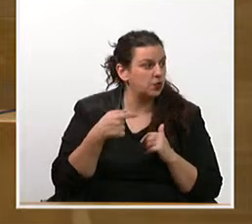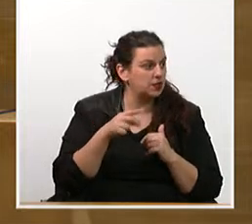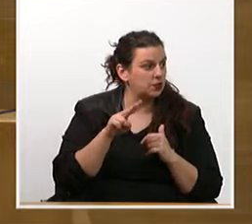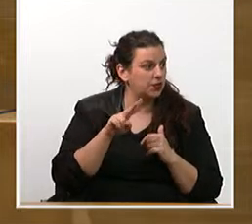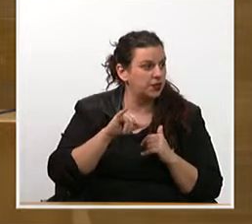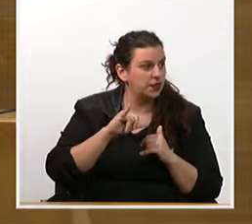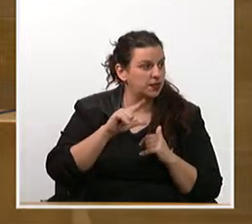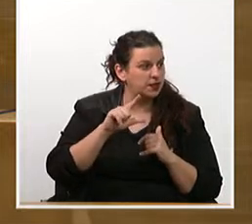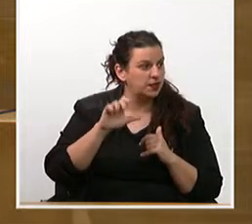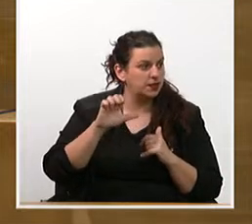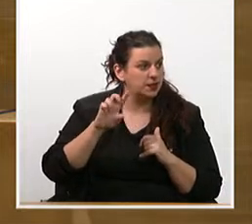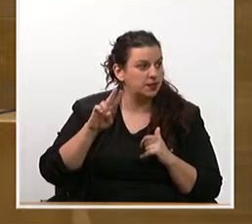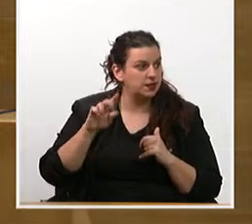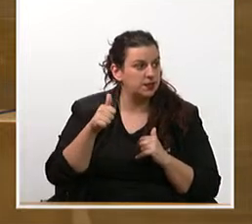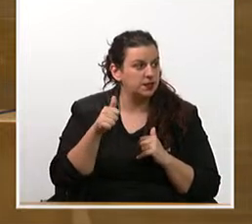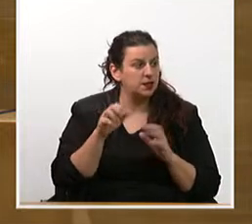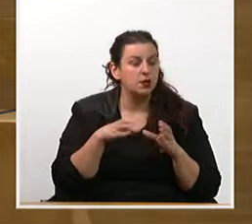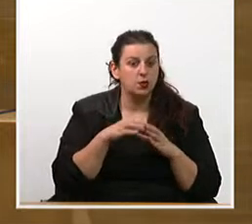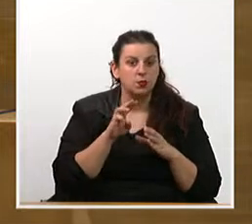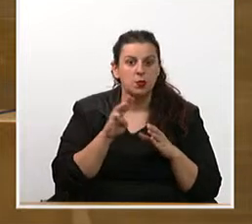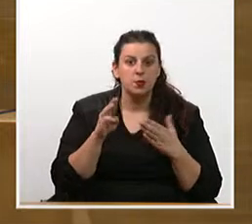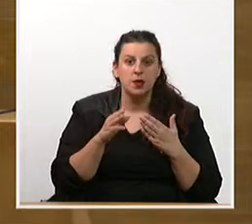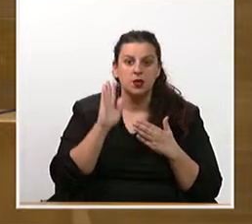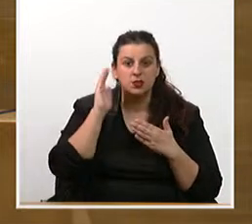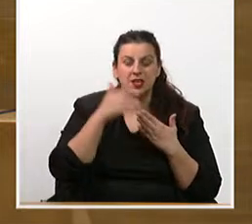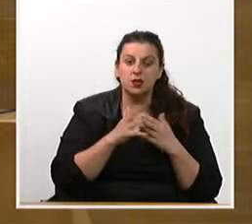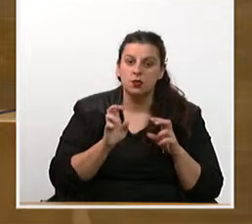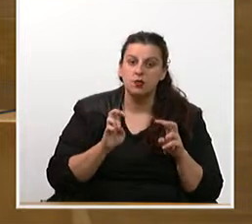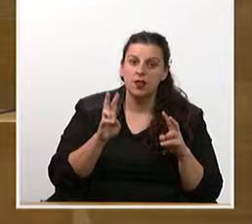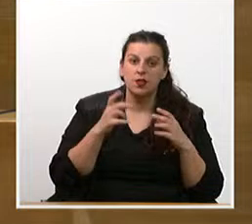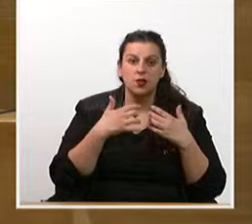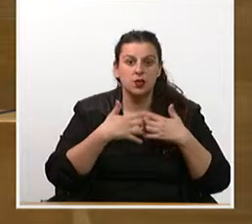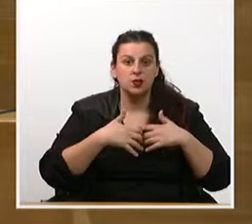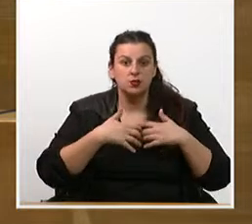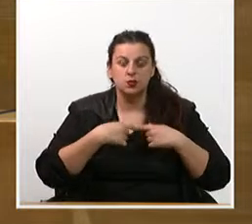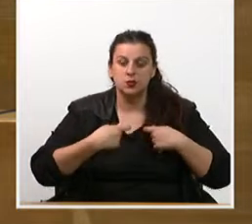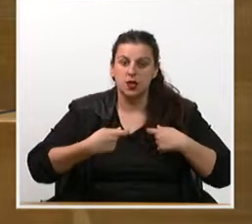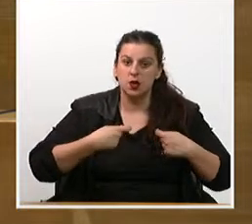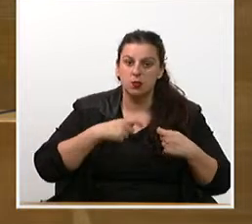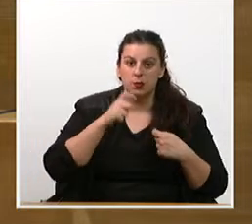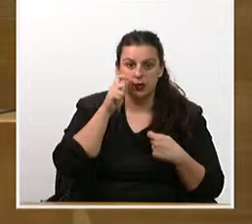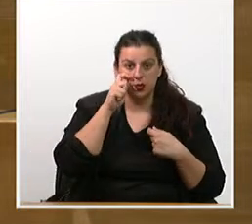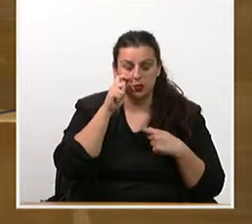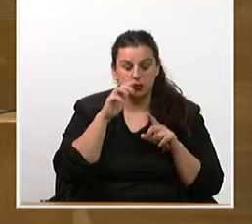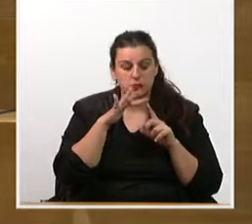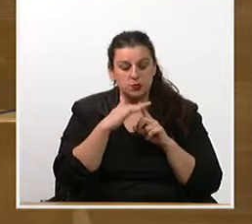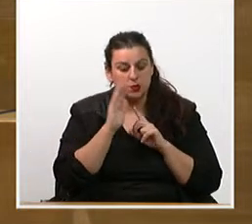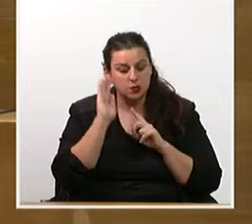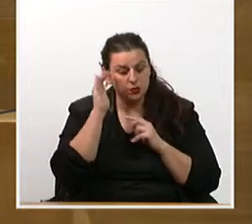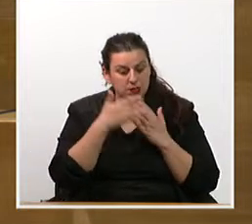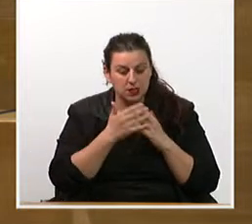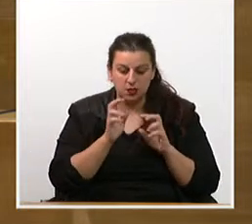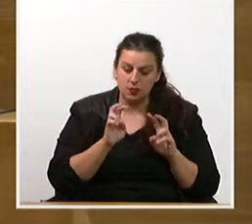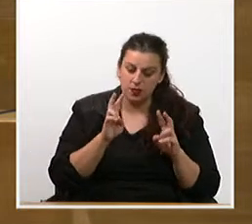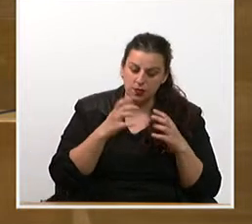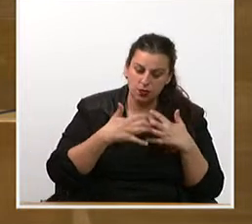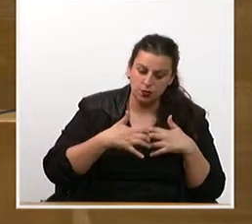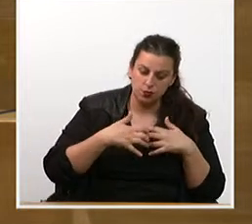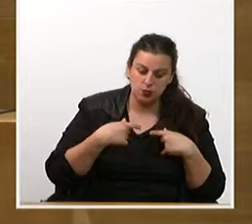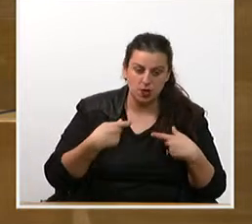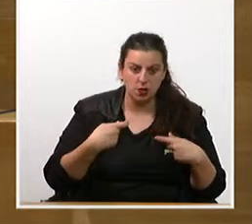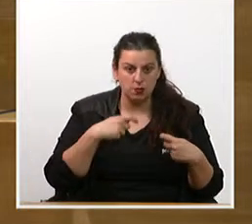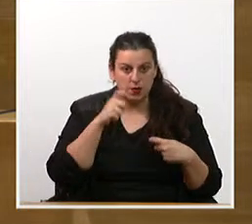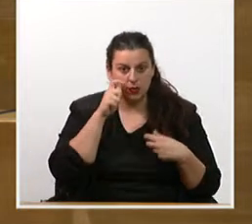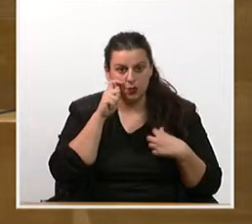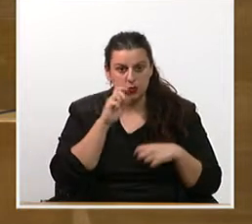Gro parlamentario Popular a la consellera de innovación industria comercio y turismo sobre la situación de la consellería de innovación industria comercio y turismo